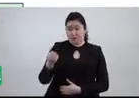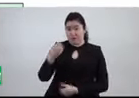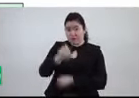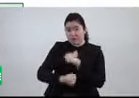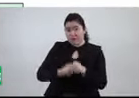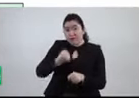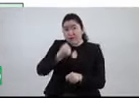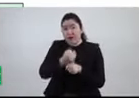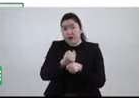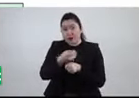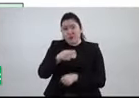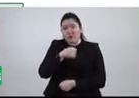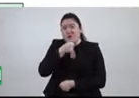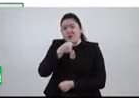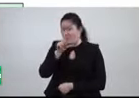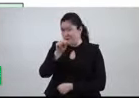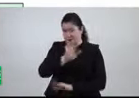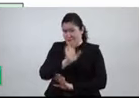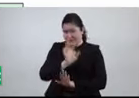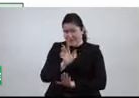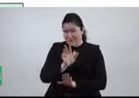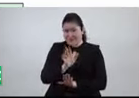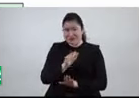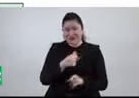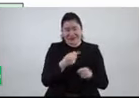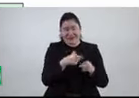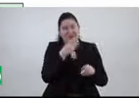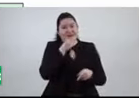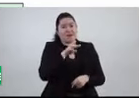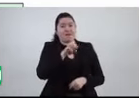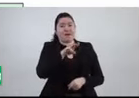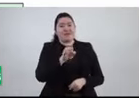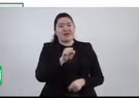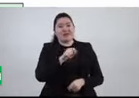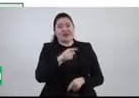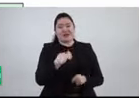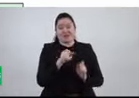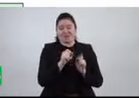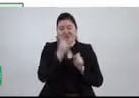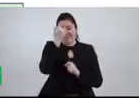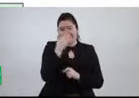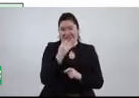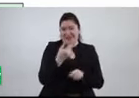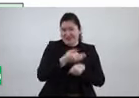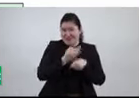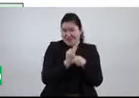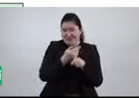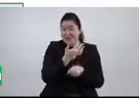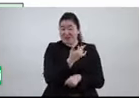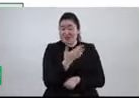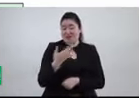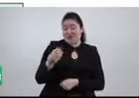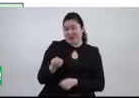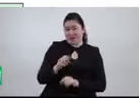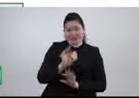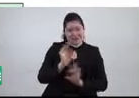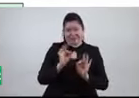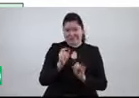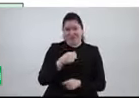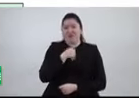que no son ancianos, según los memes que hemos visto, de 50 a 59,